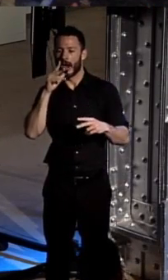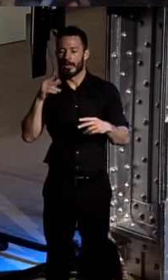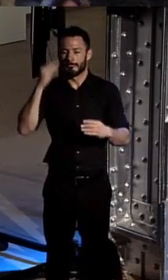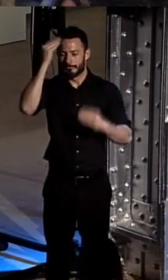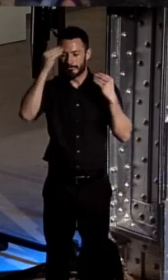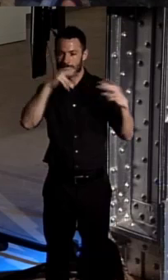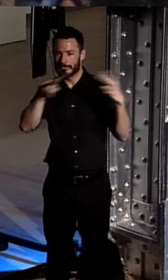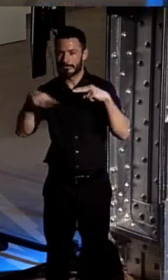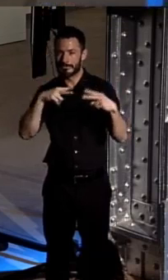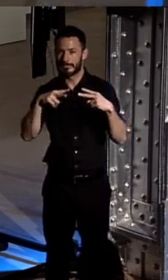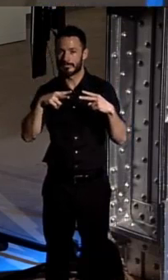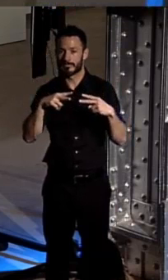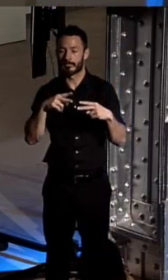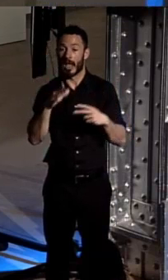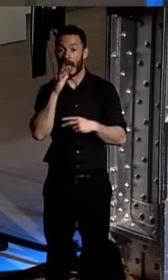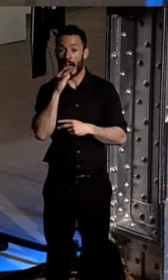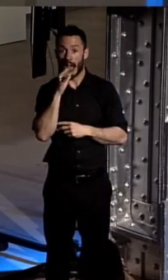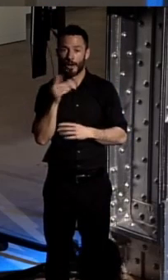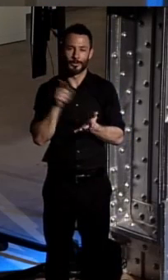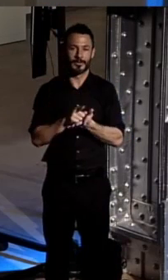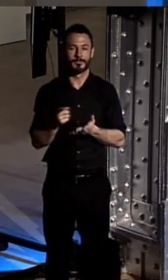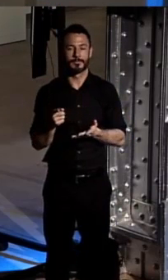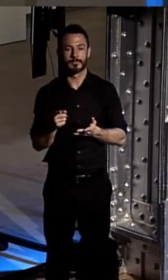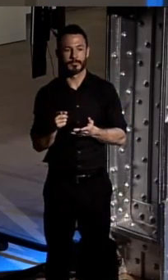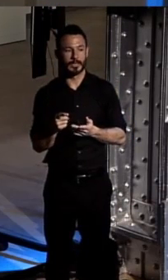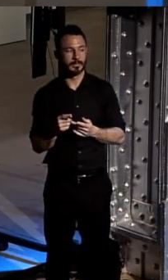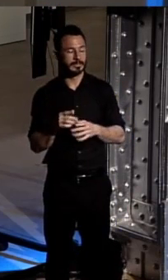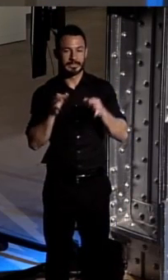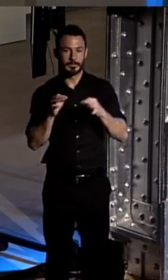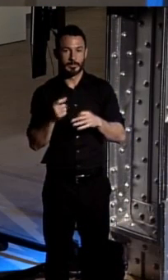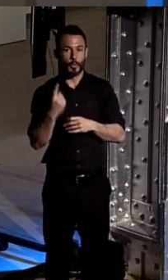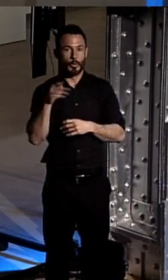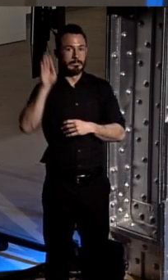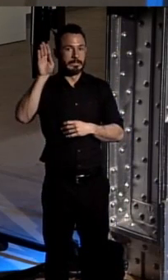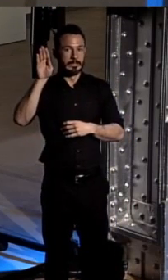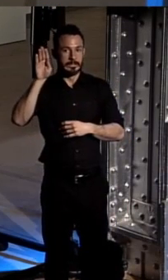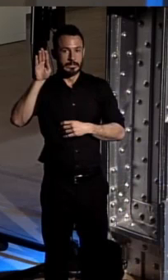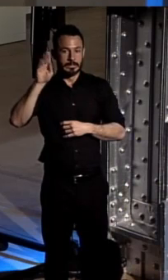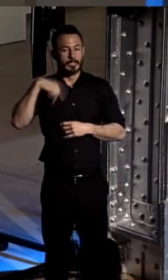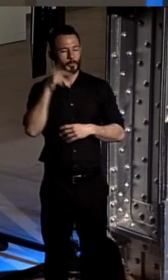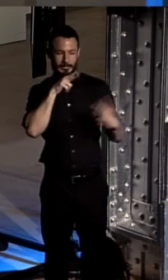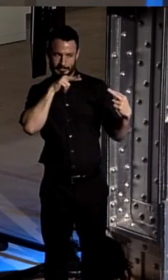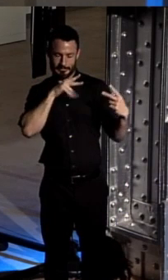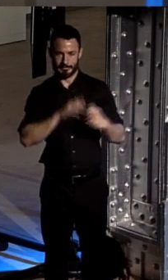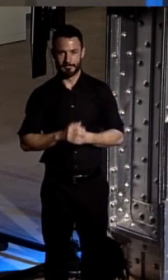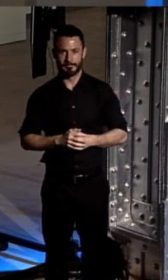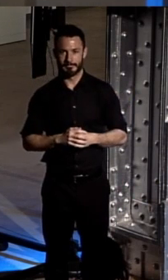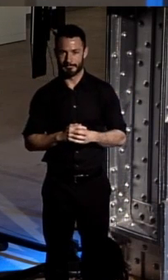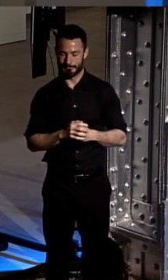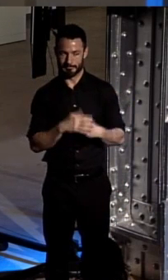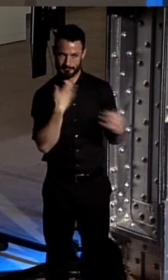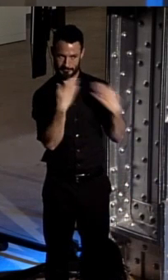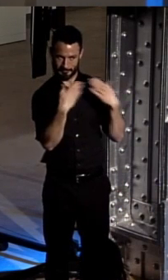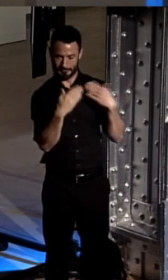Mírense. Levanten la mano, de vuelta, ahí, gracias. Después siempre tiene que haber uno que levante la mano y después vamos a charlar. Pero a